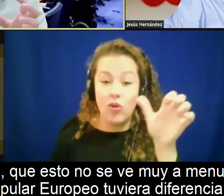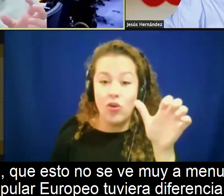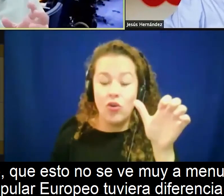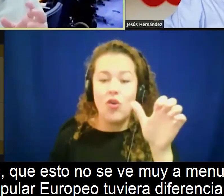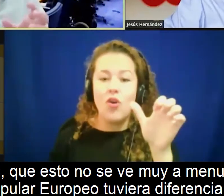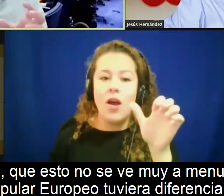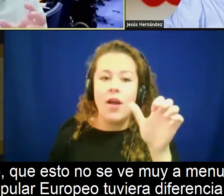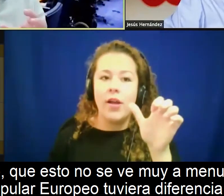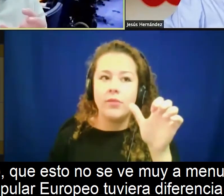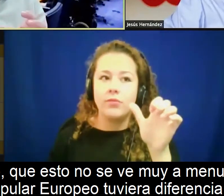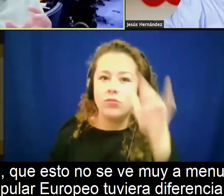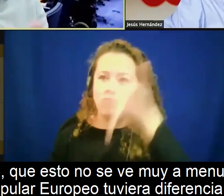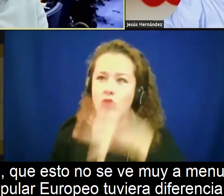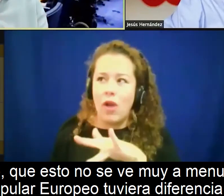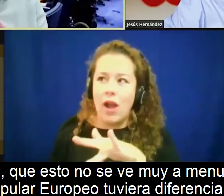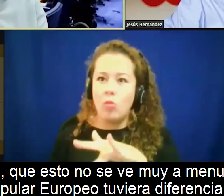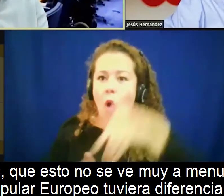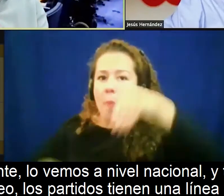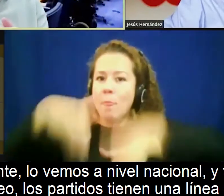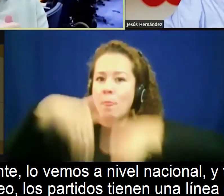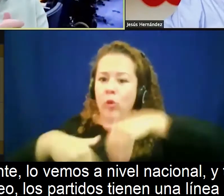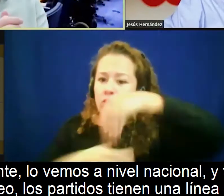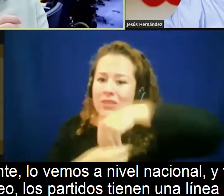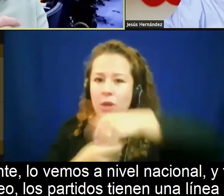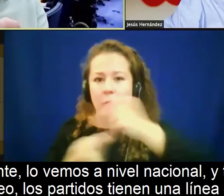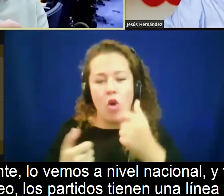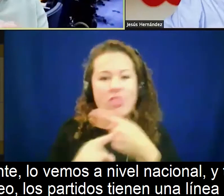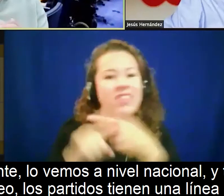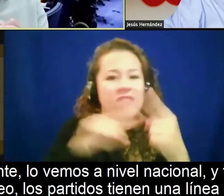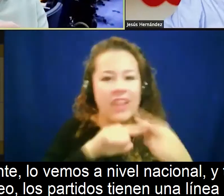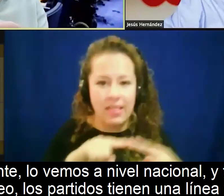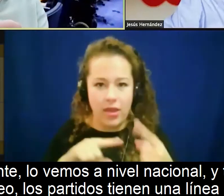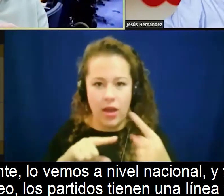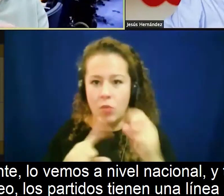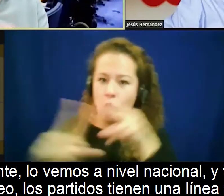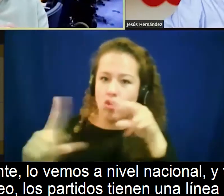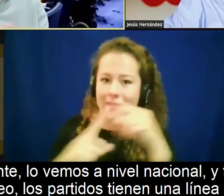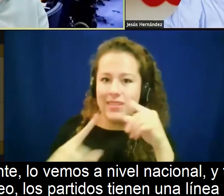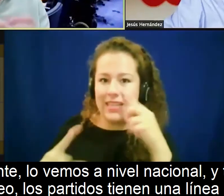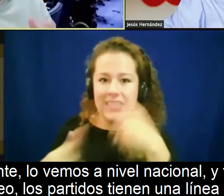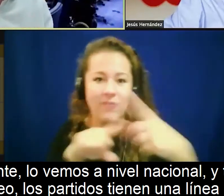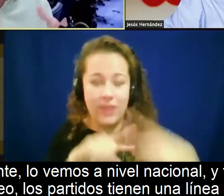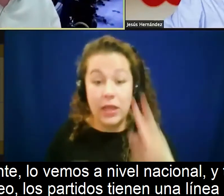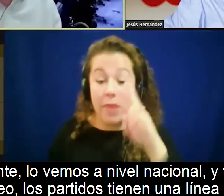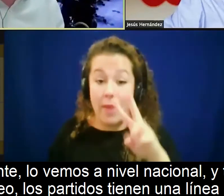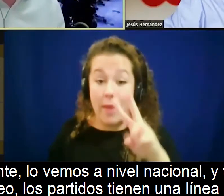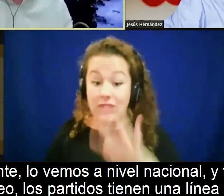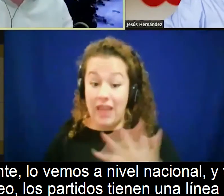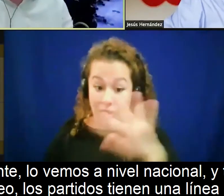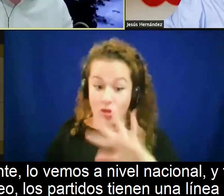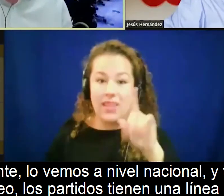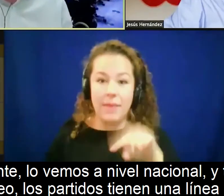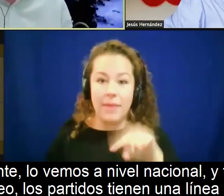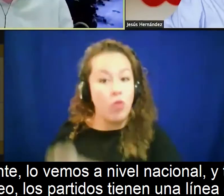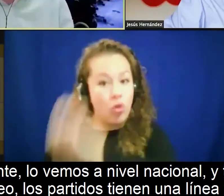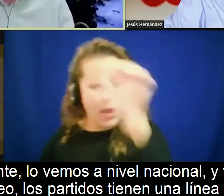tuviera, digamos, diferencia de voto interna. Normalmente lo vemos a nivel nacional y también pasa a nivel europeo. Los partidos